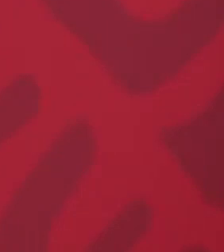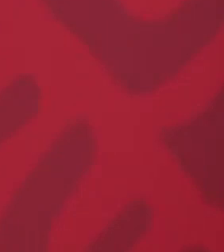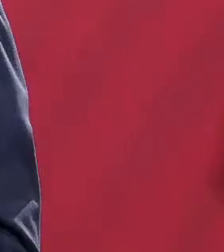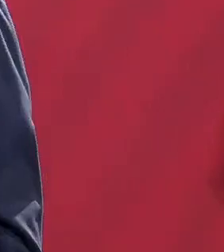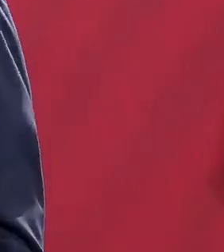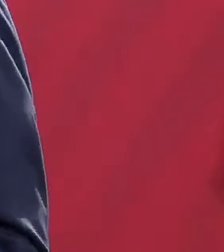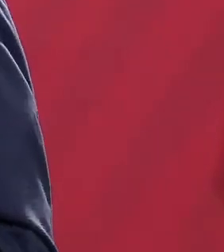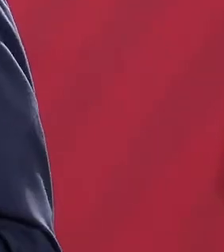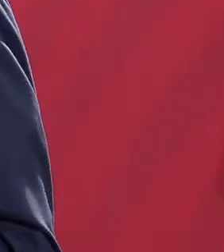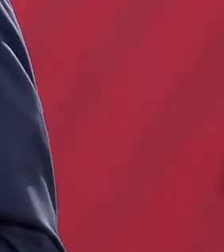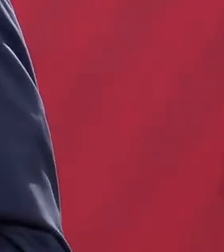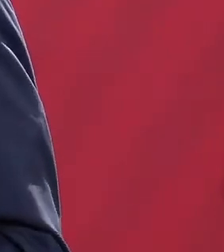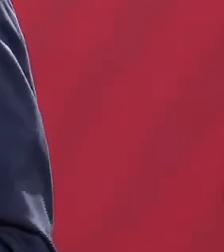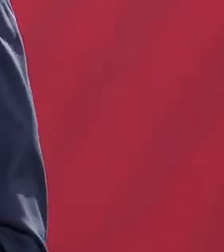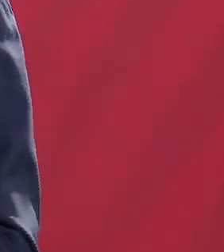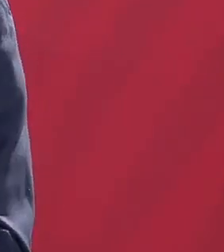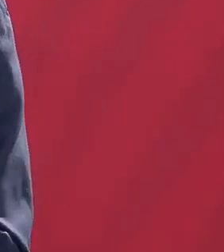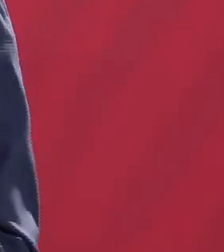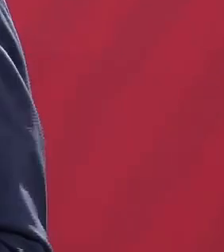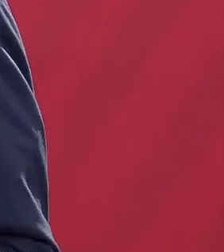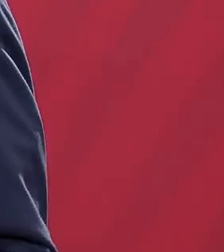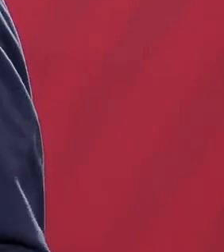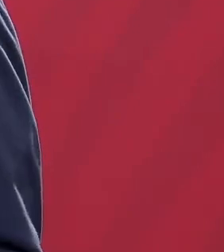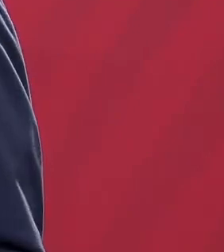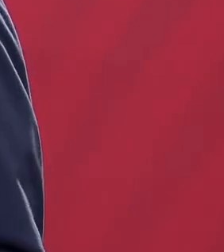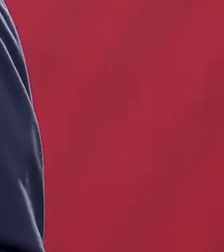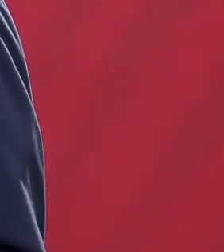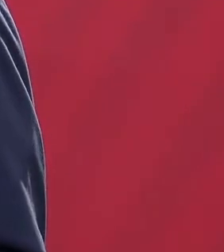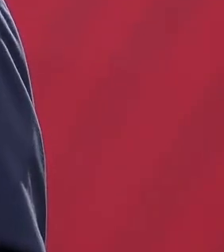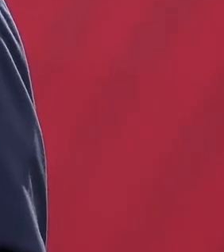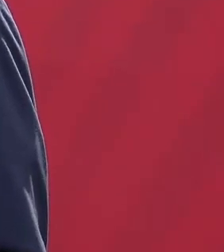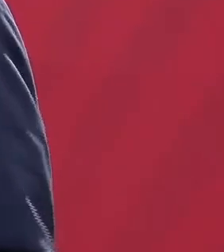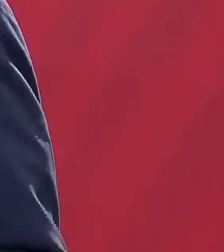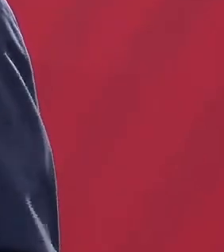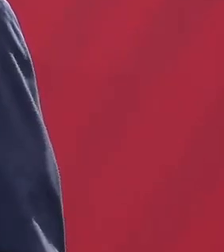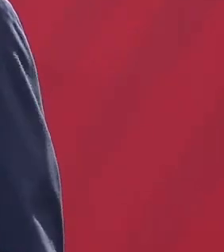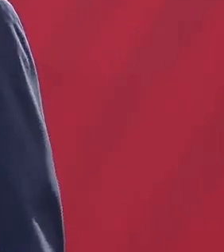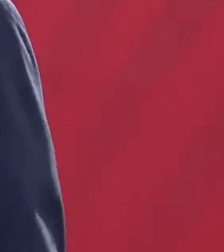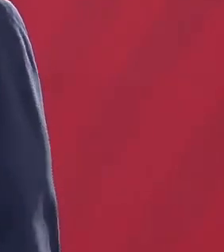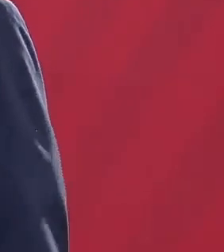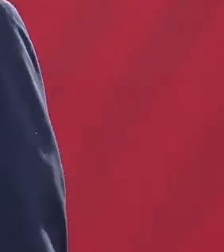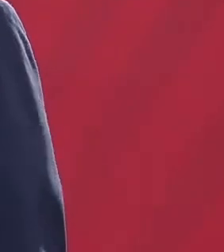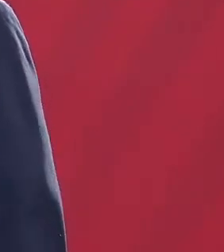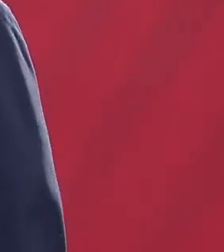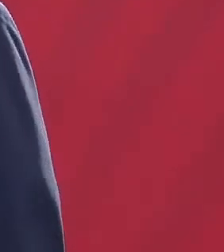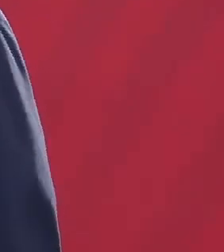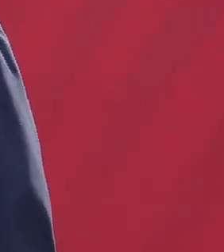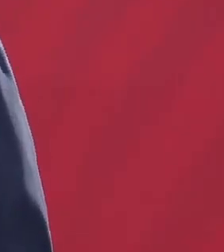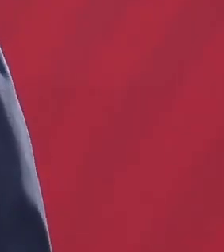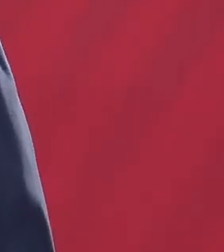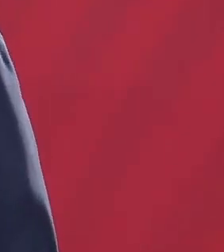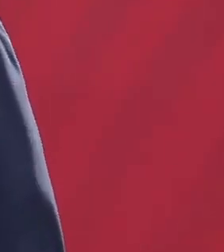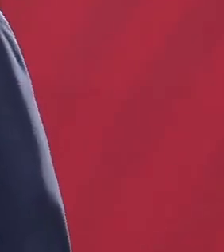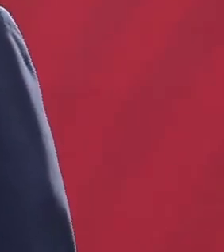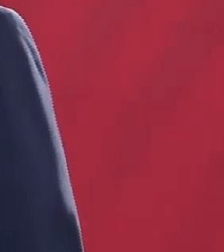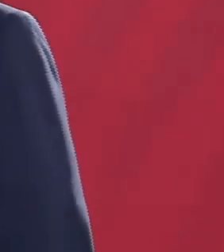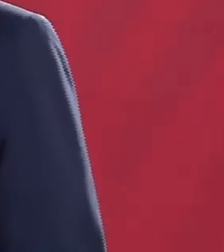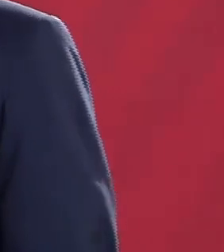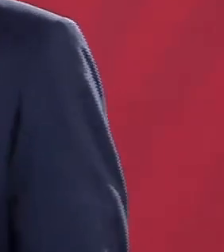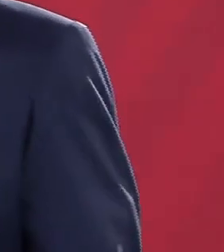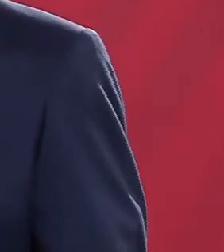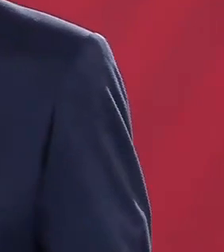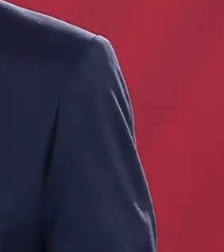de salud, ir abriendo, así como se abrió